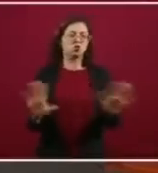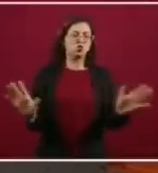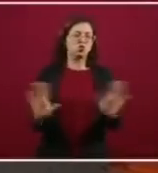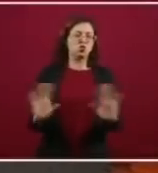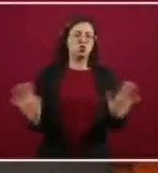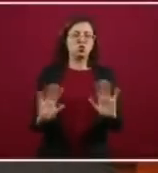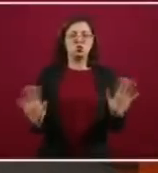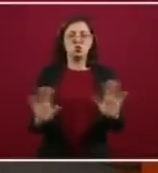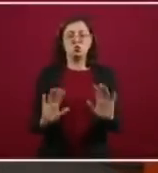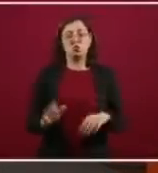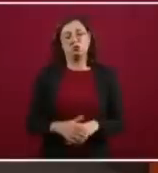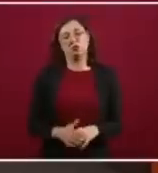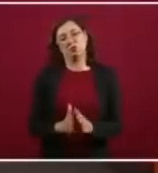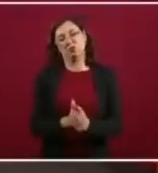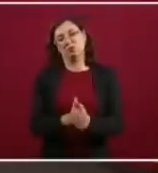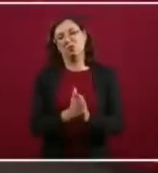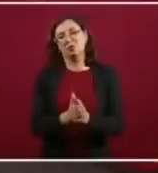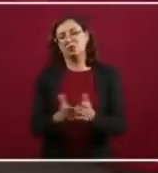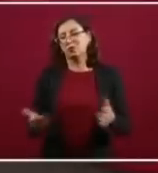a los Reyes Magón.